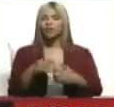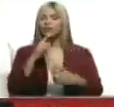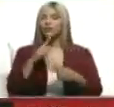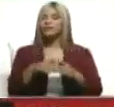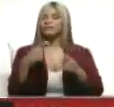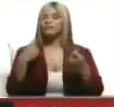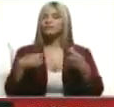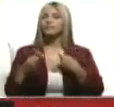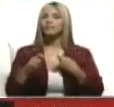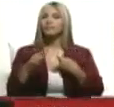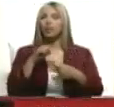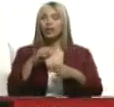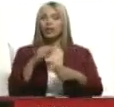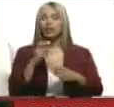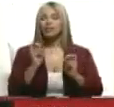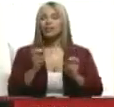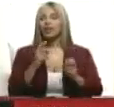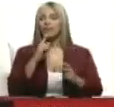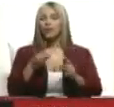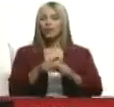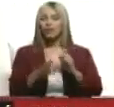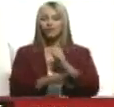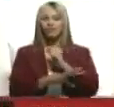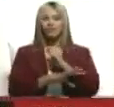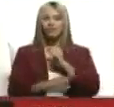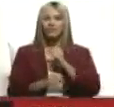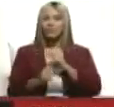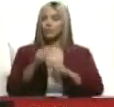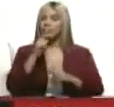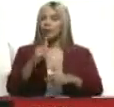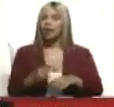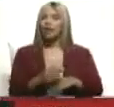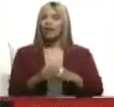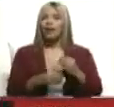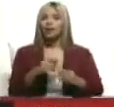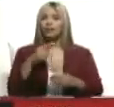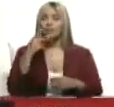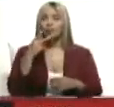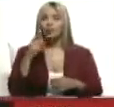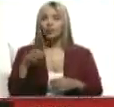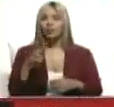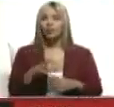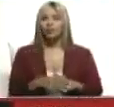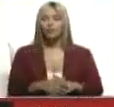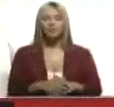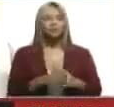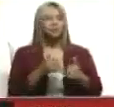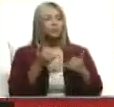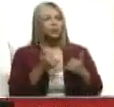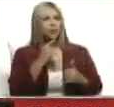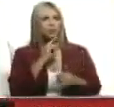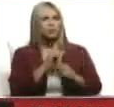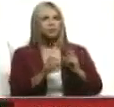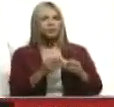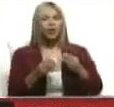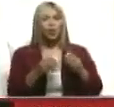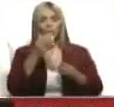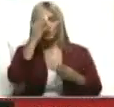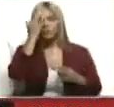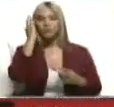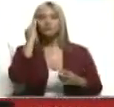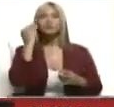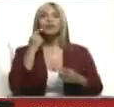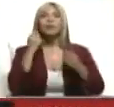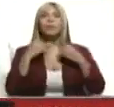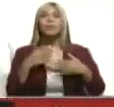subastada. Es una operación criminal, la más criminal en la historia política de Venezuela. Ahora bien, viceministro, ¿qué pérdidas nos ha